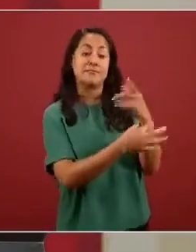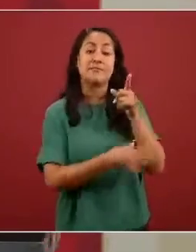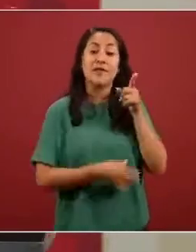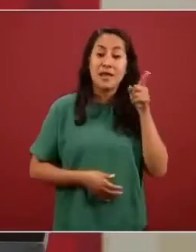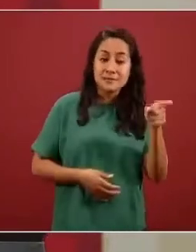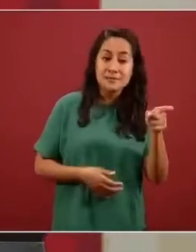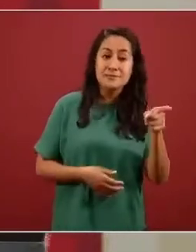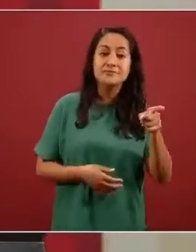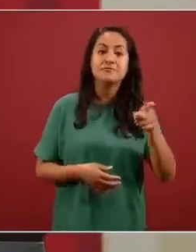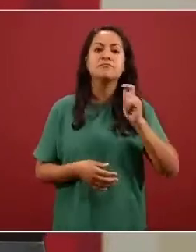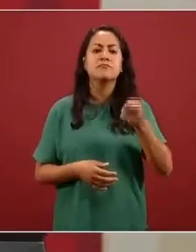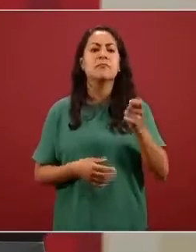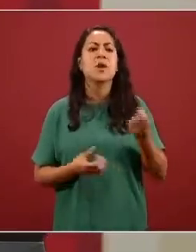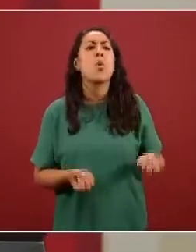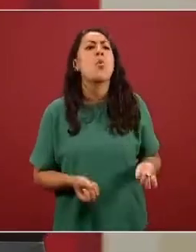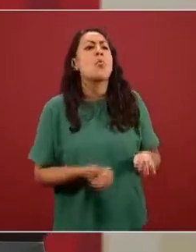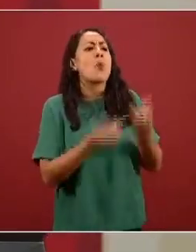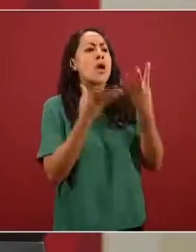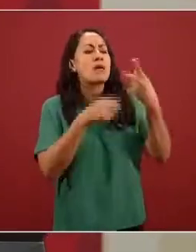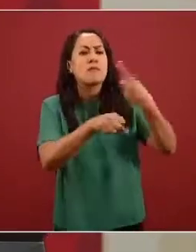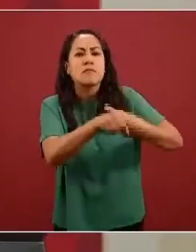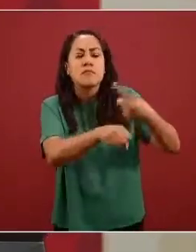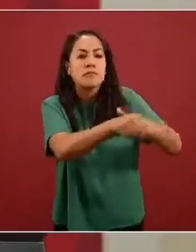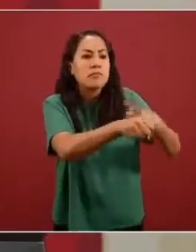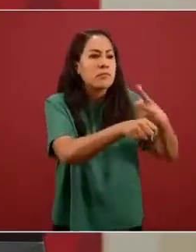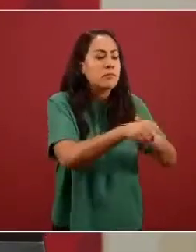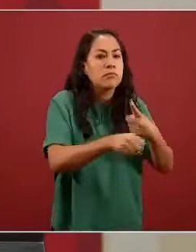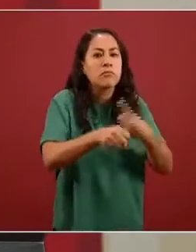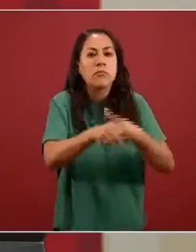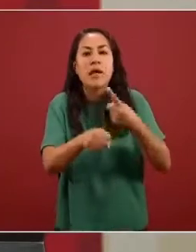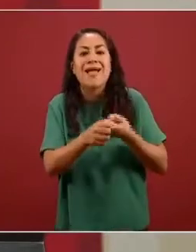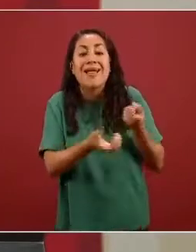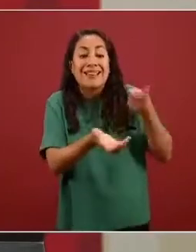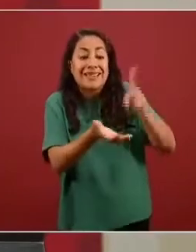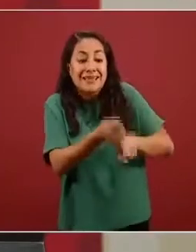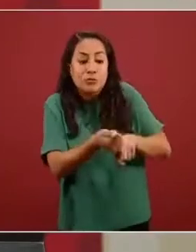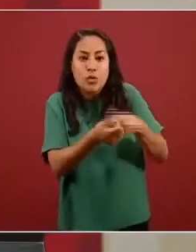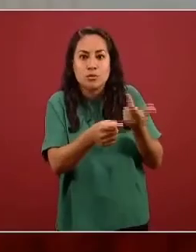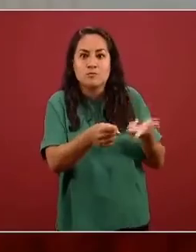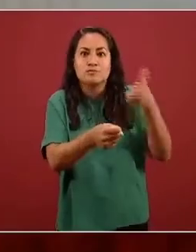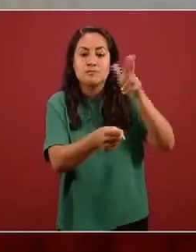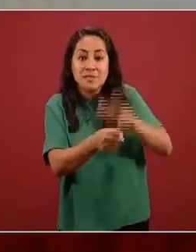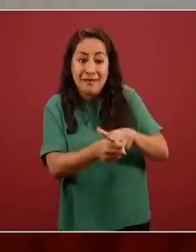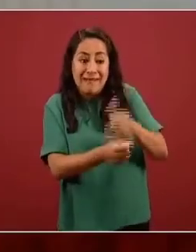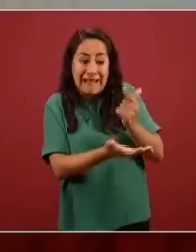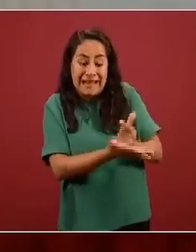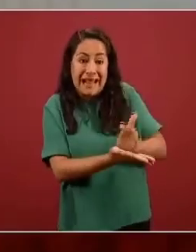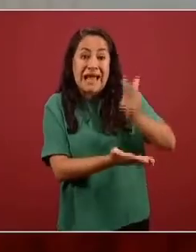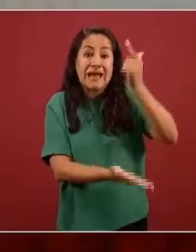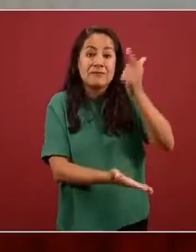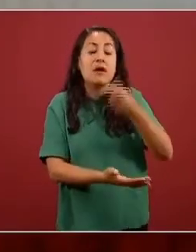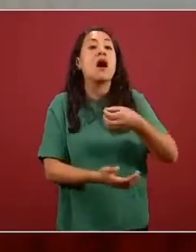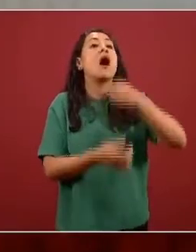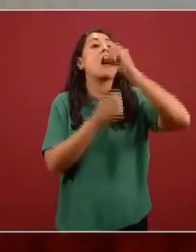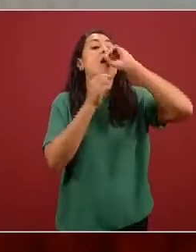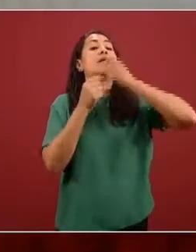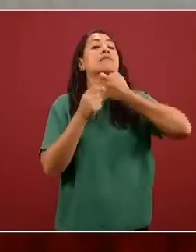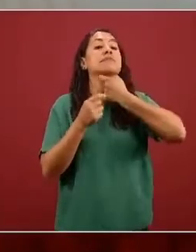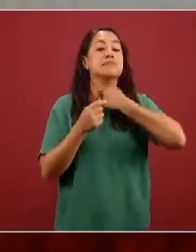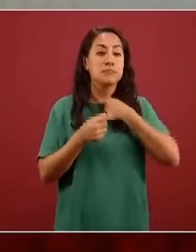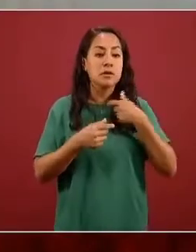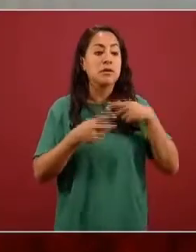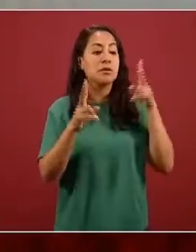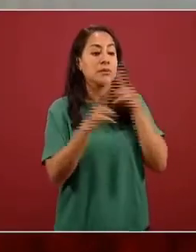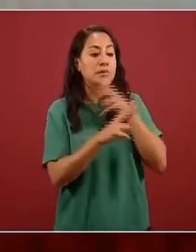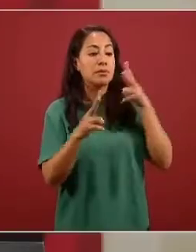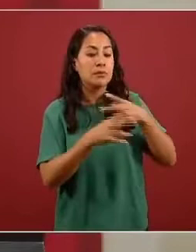el número de personas que están en terapia intensiva, que están con ventilación mecánica asistida, la enorme mayoría,